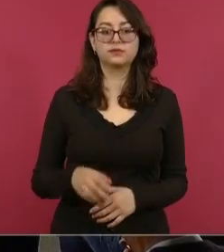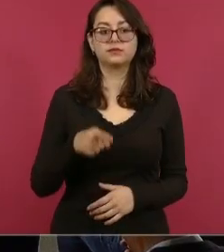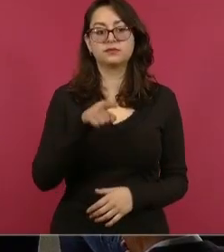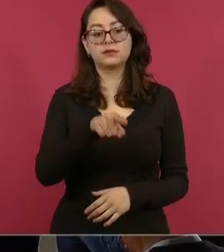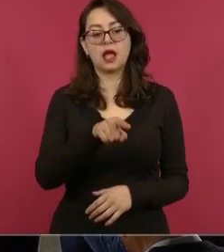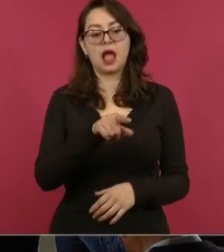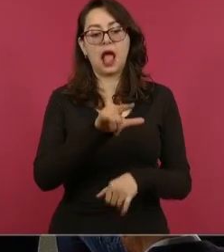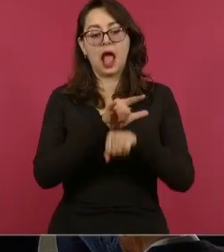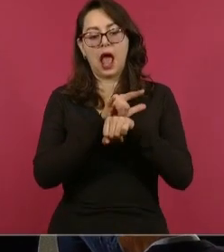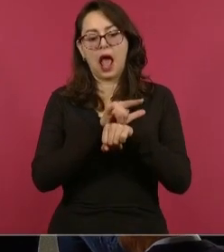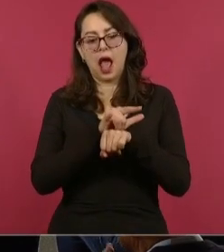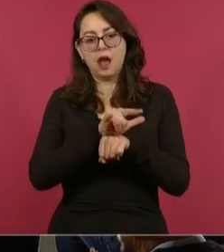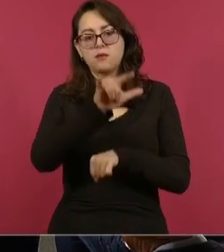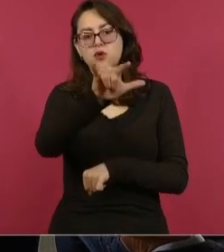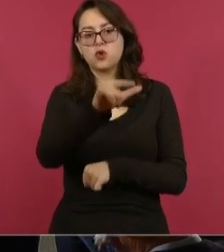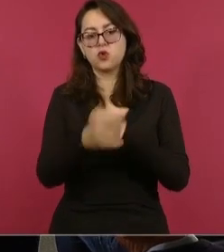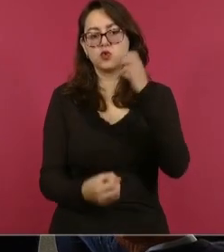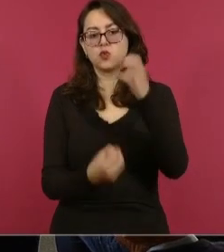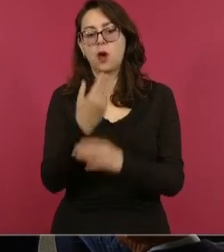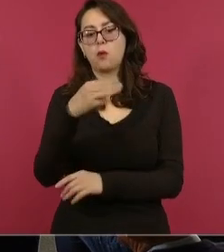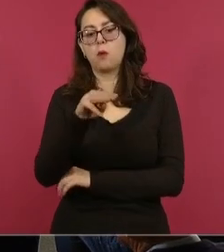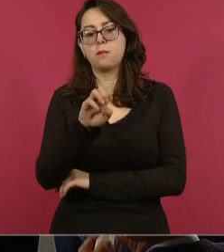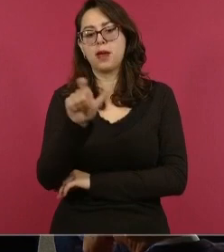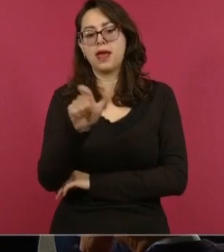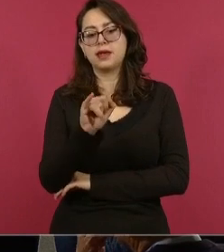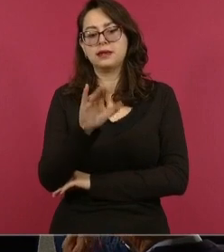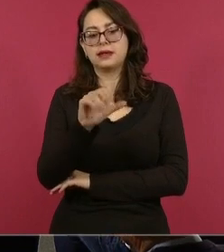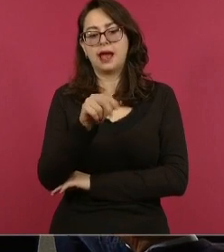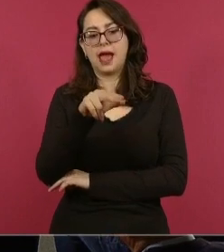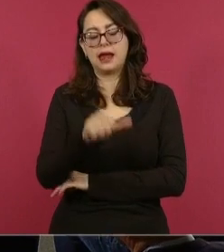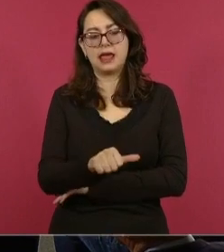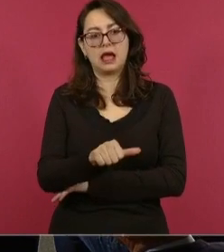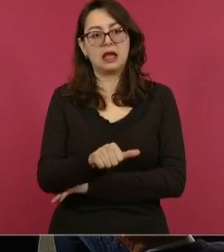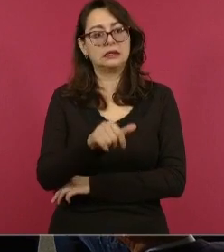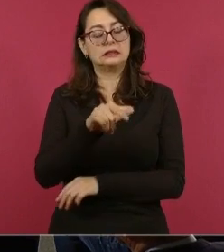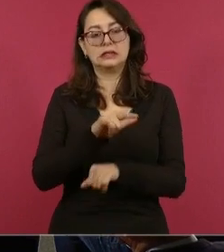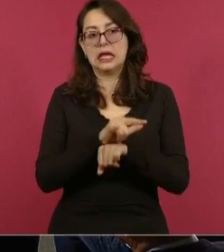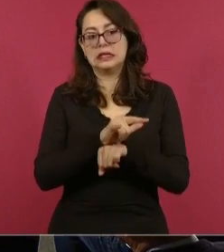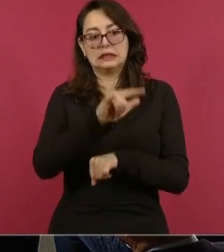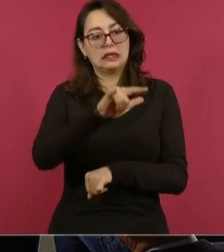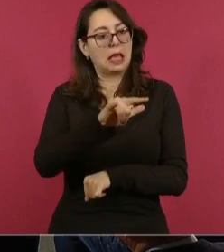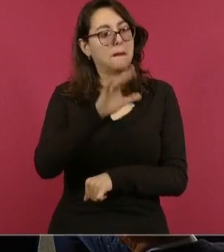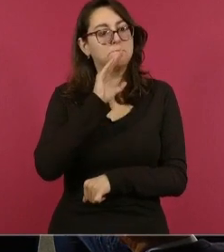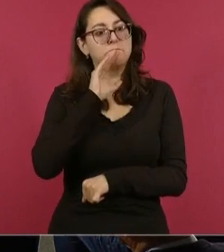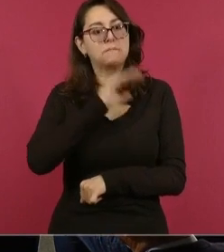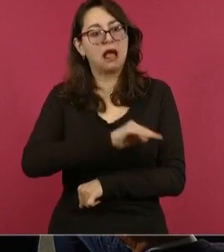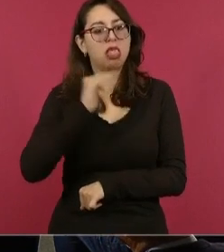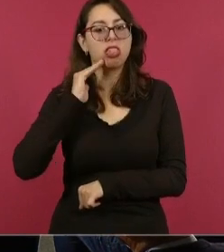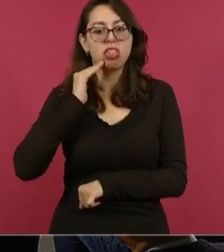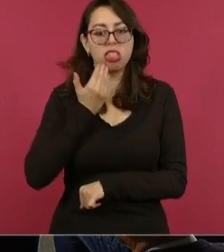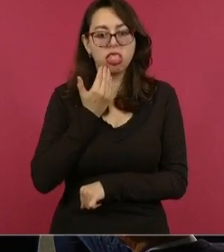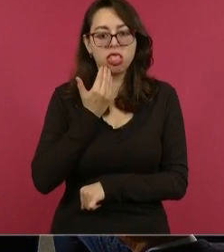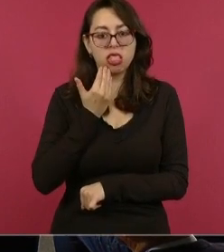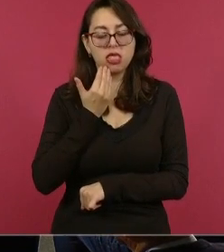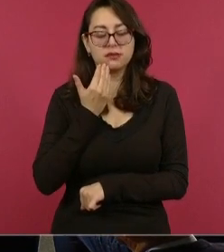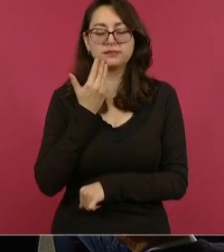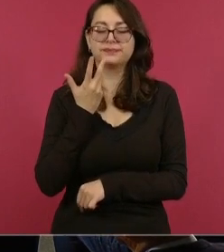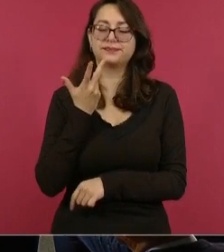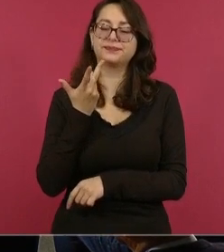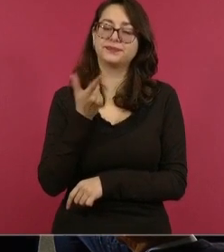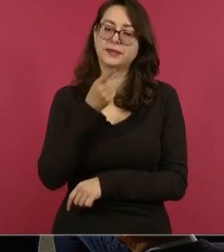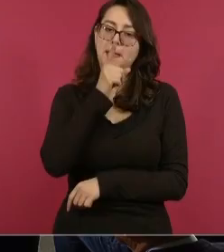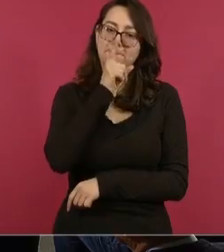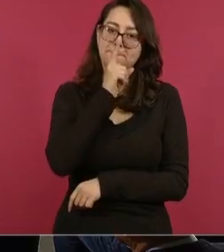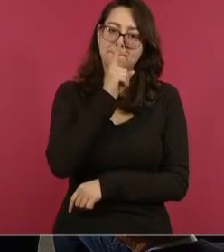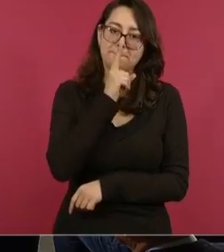de Aviación. Es por todos conocido que cualquier proyecto que emprende el presidente Andrés Manuel López Obrador y